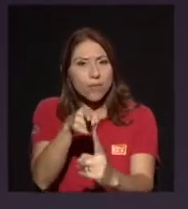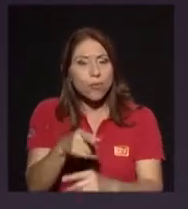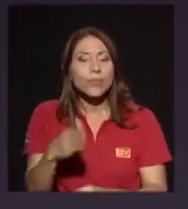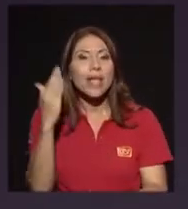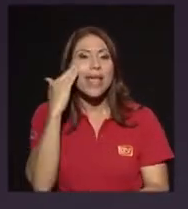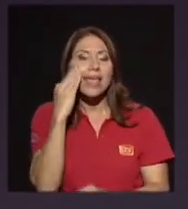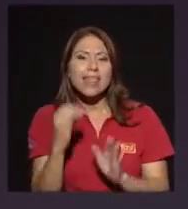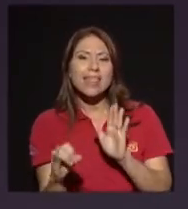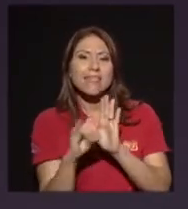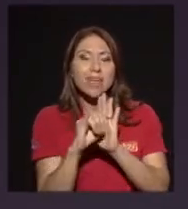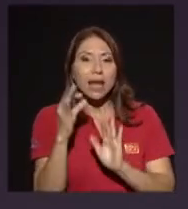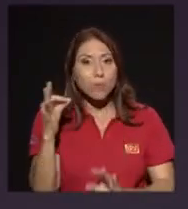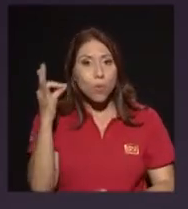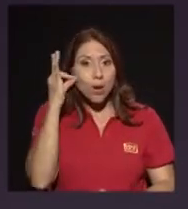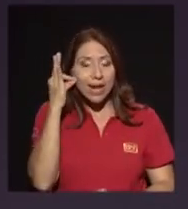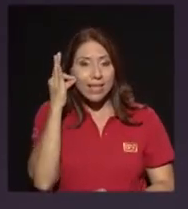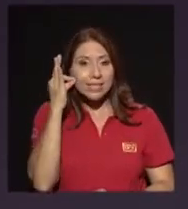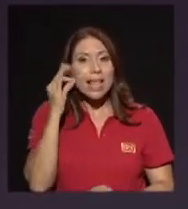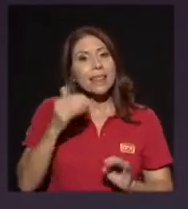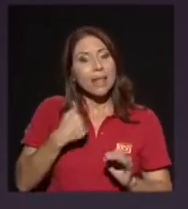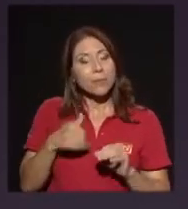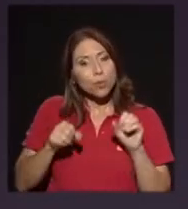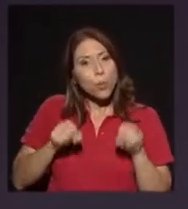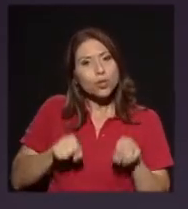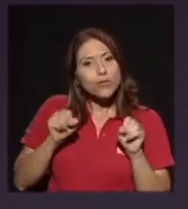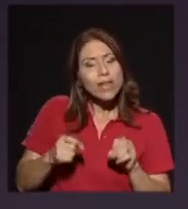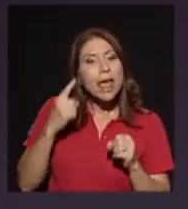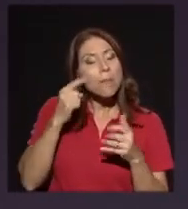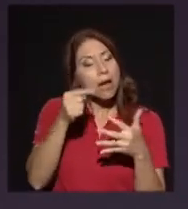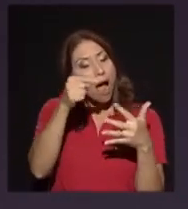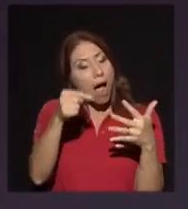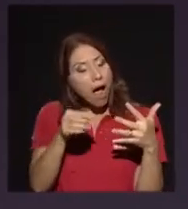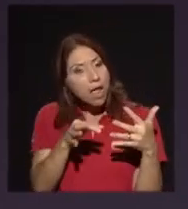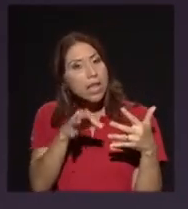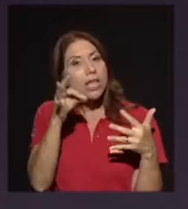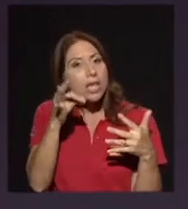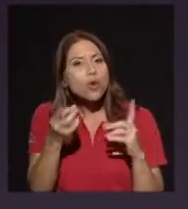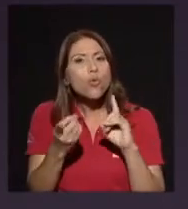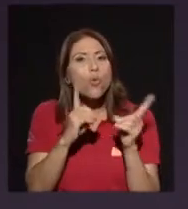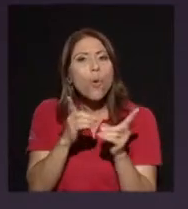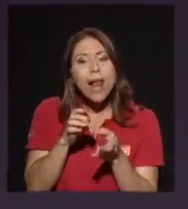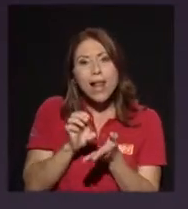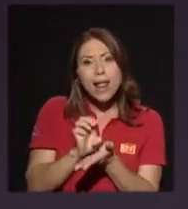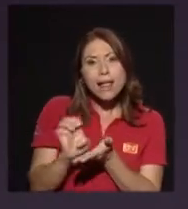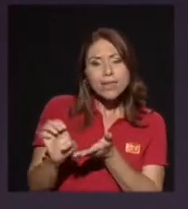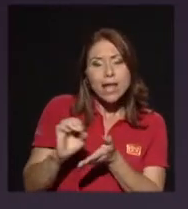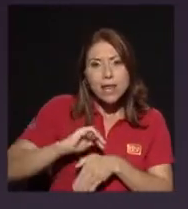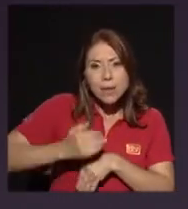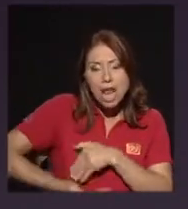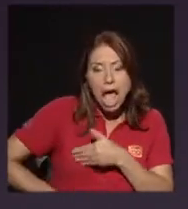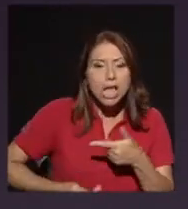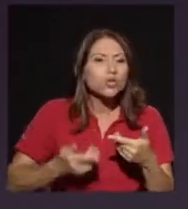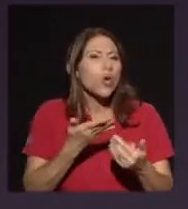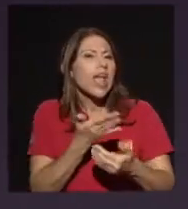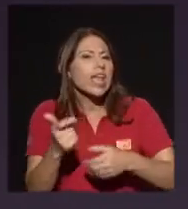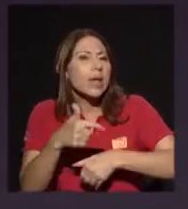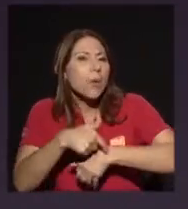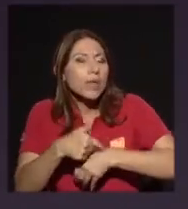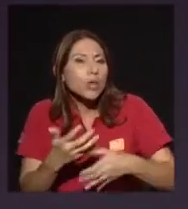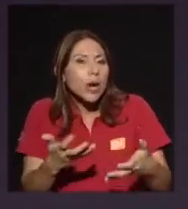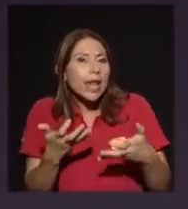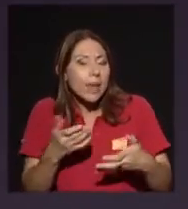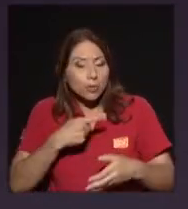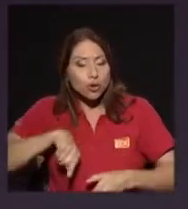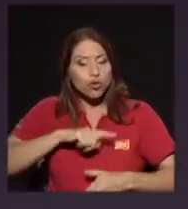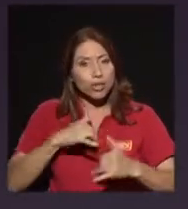las mujeres, si tenemos la posibilidad de elegir cuál método anticonceptivo vamos a usar, de elegir el momento en que queremos quedar embarazadas,